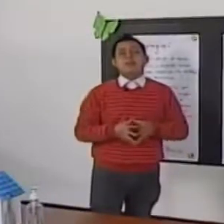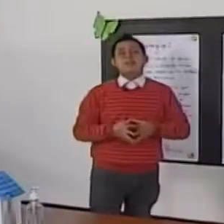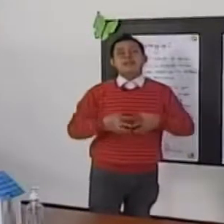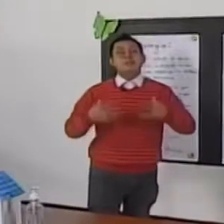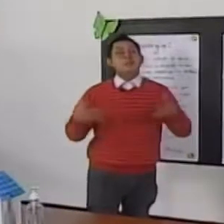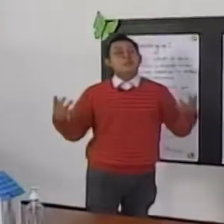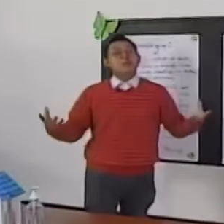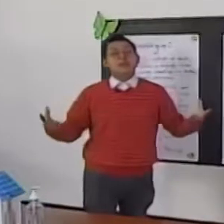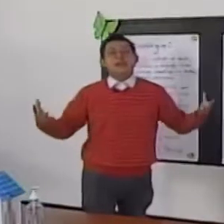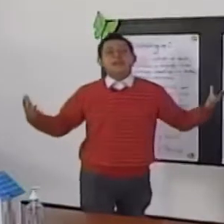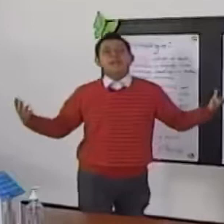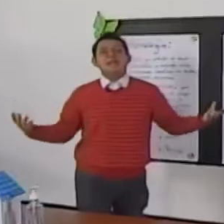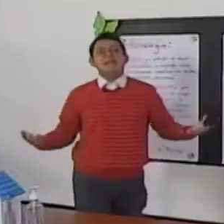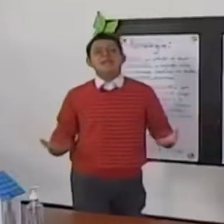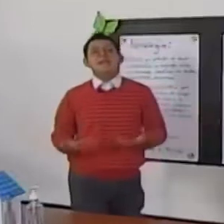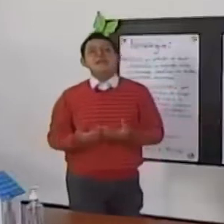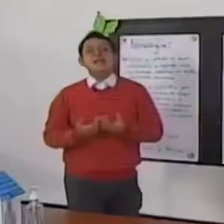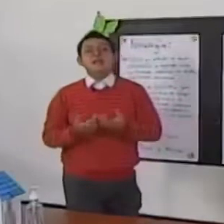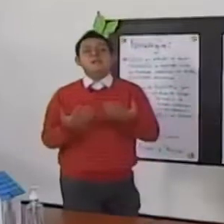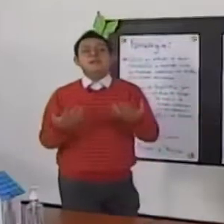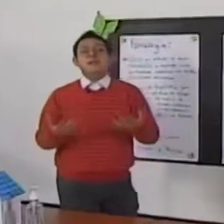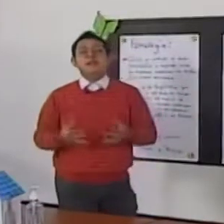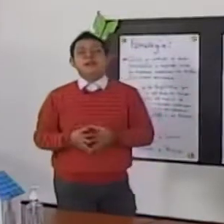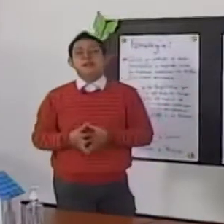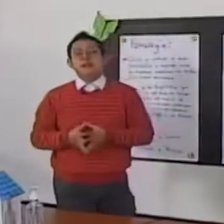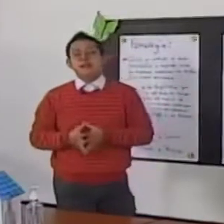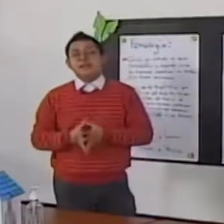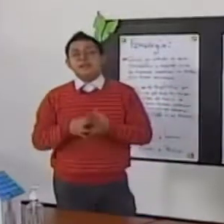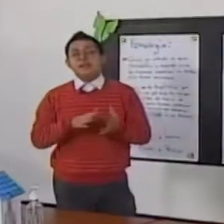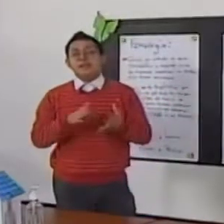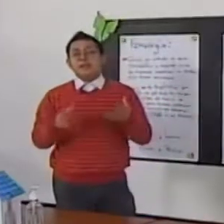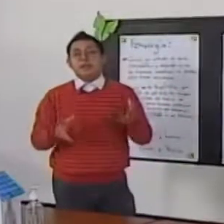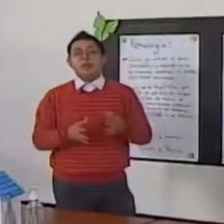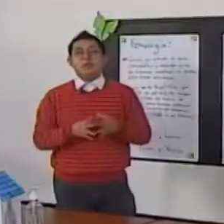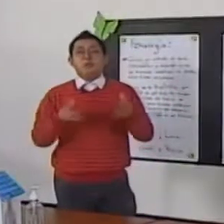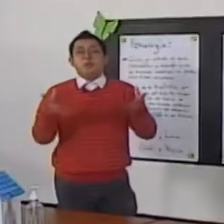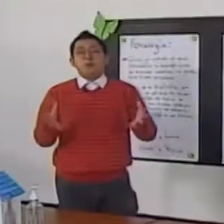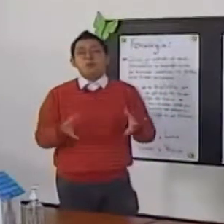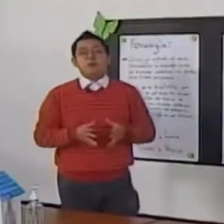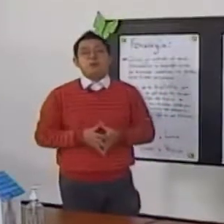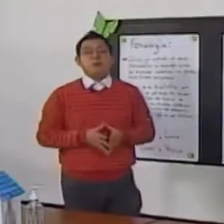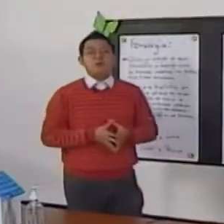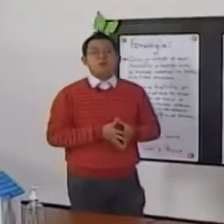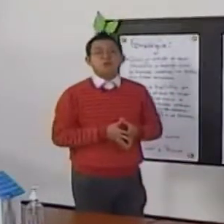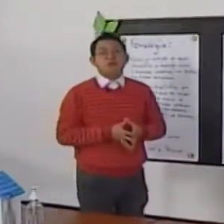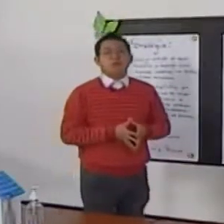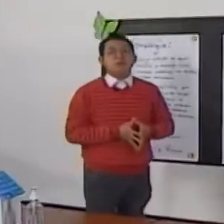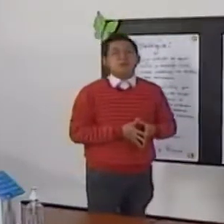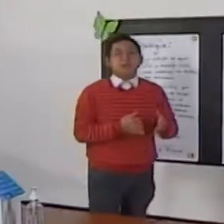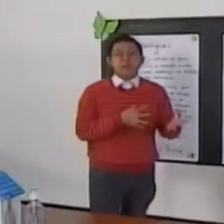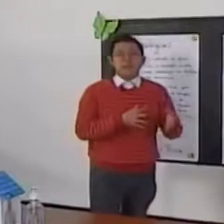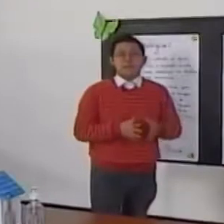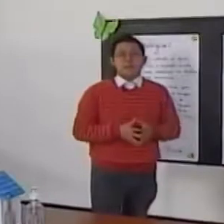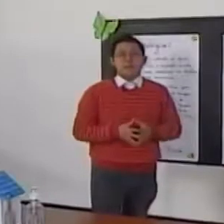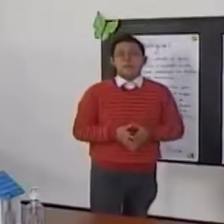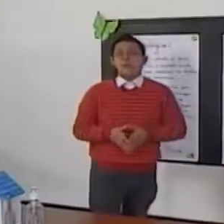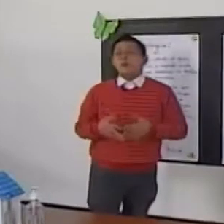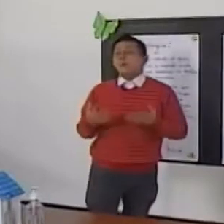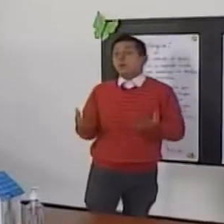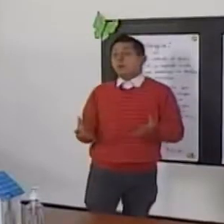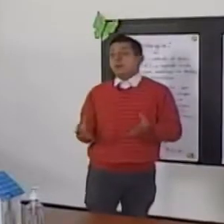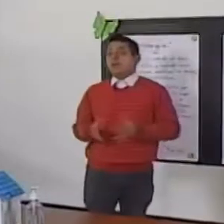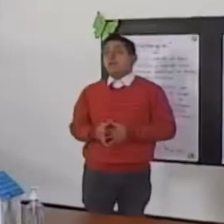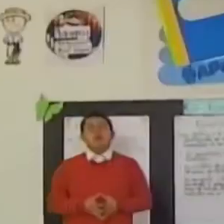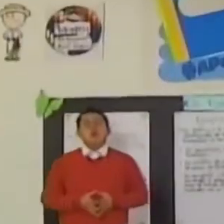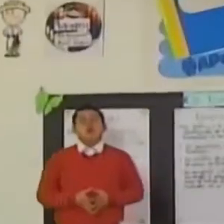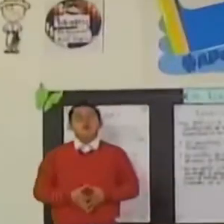la semántica es muy compleja, ya que existe infinidad de significados por lo mismo que nosotros estamos realizando.